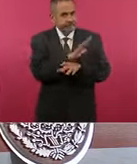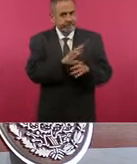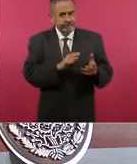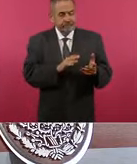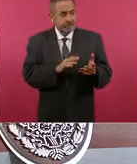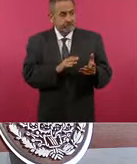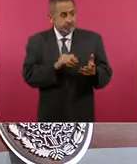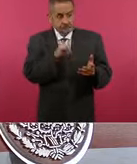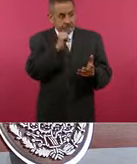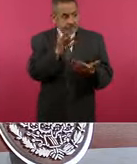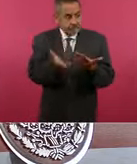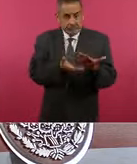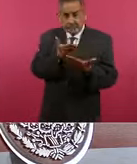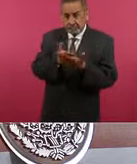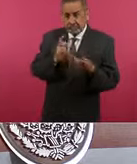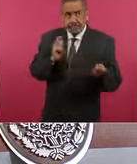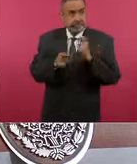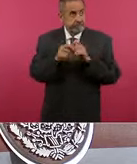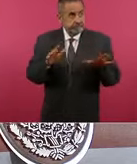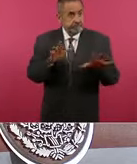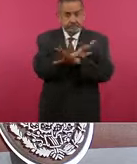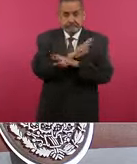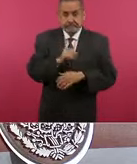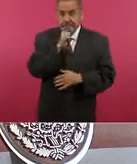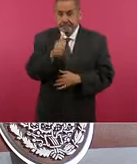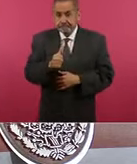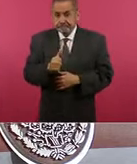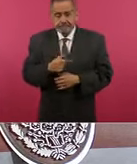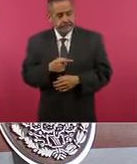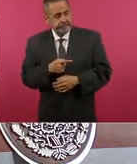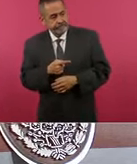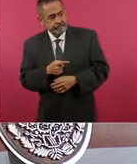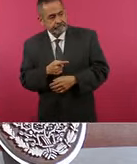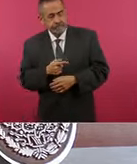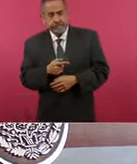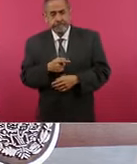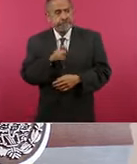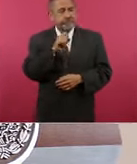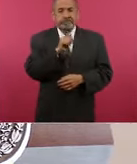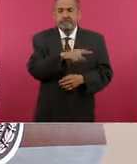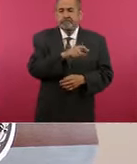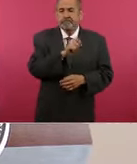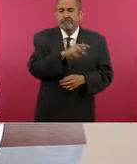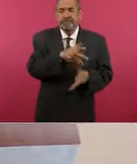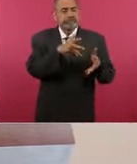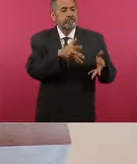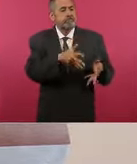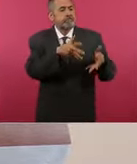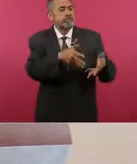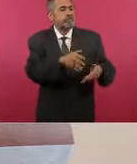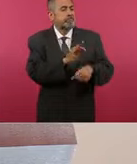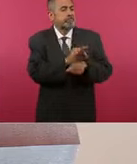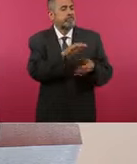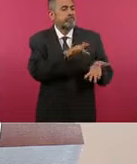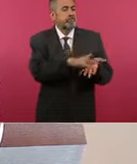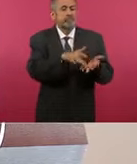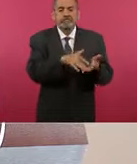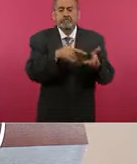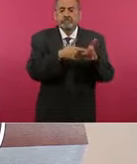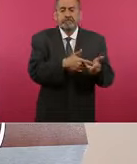la propuesta de cambio, de renovación, si esto lo van a seguir apoyando, lo van a